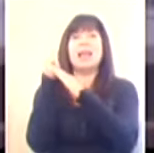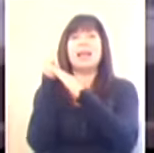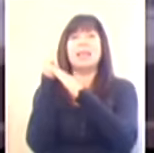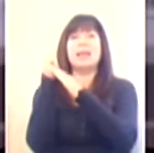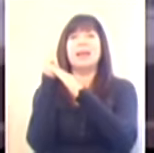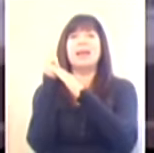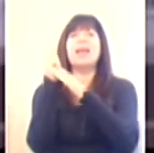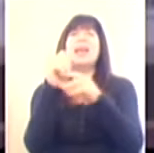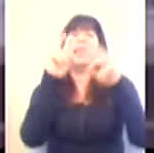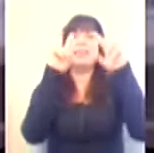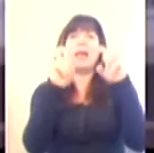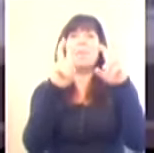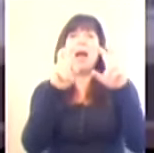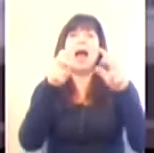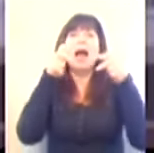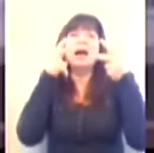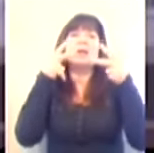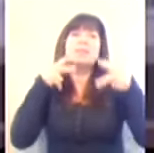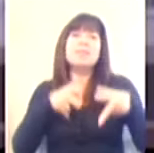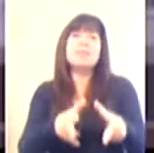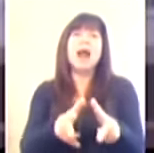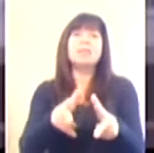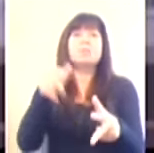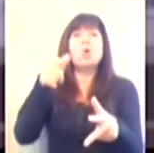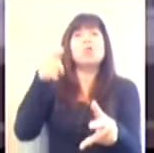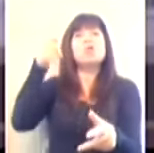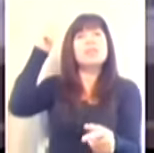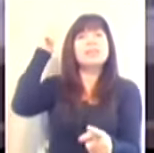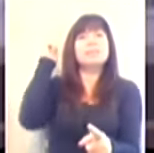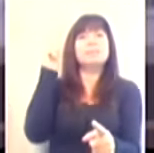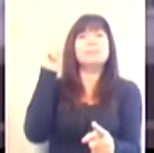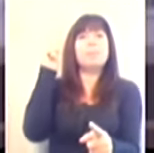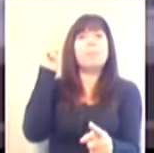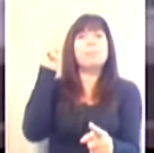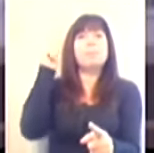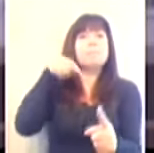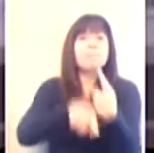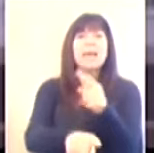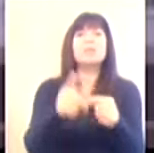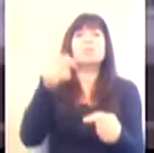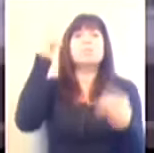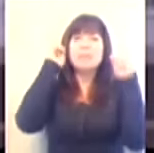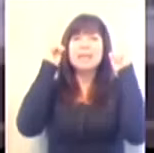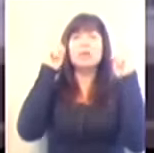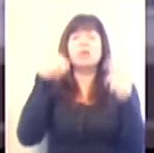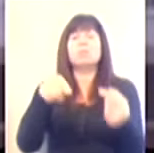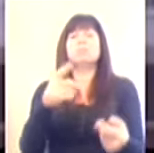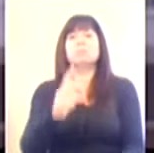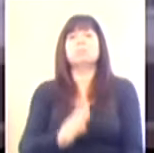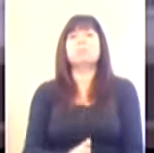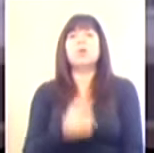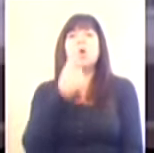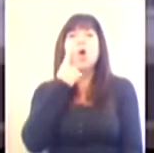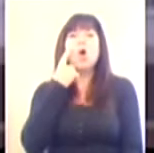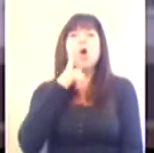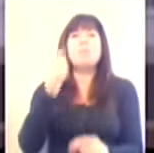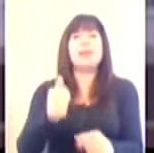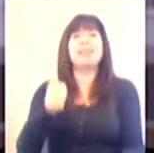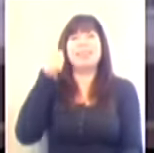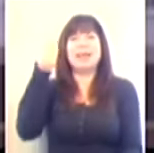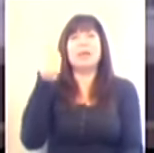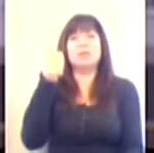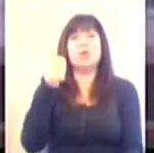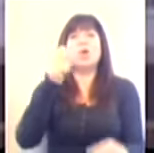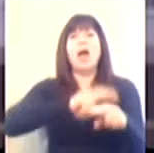tema de transporte, Marcelo Mena, ¿no es cierto?, ex ministro de Medio Ambiente y director del Centro de Acción Climática